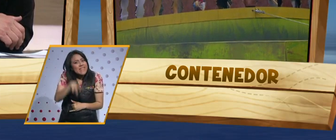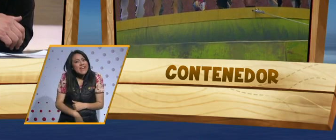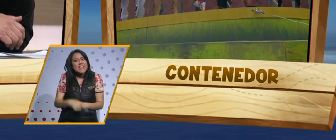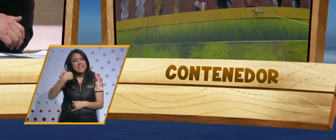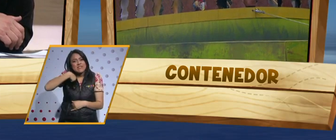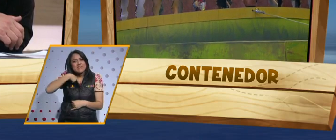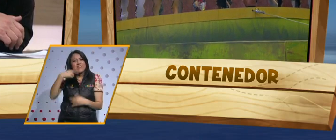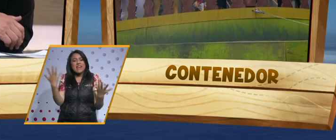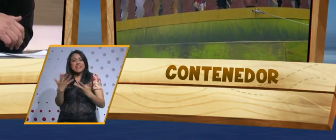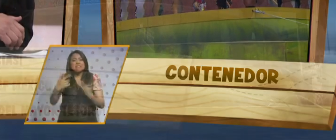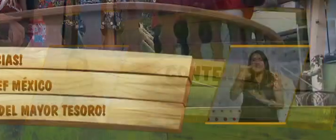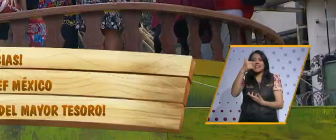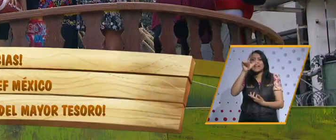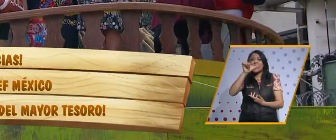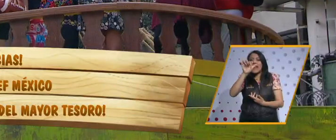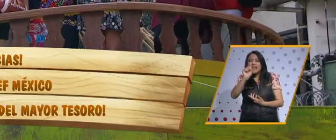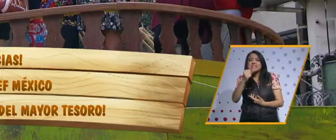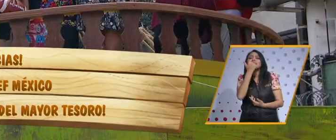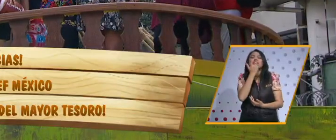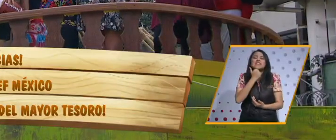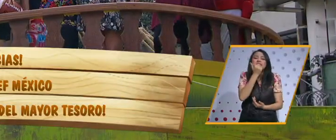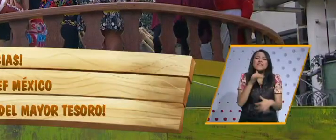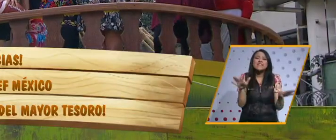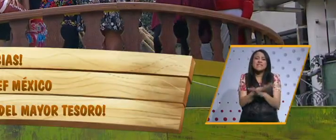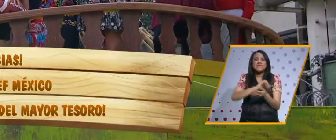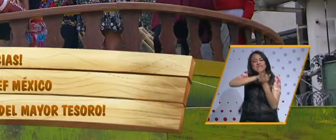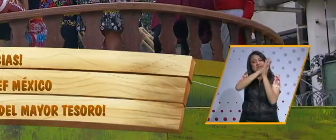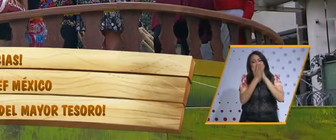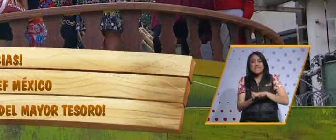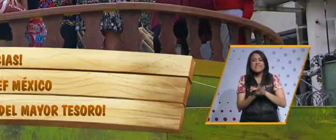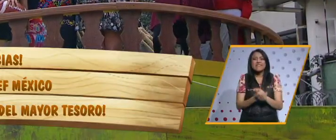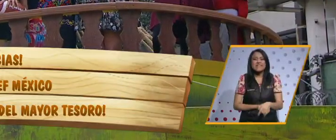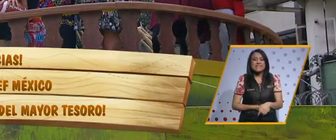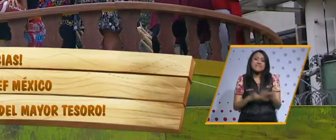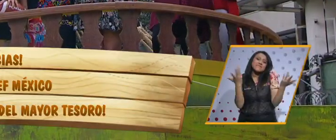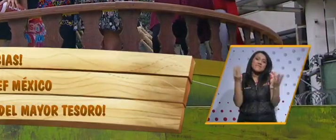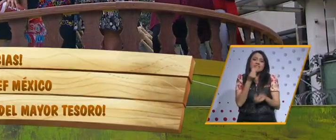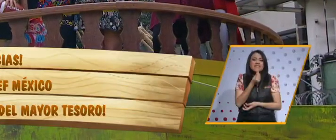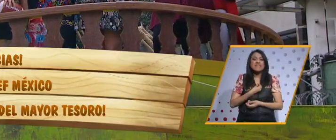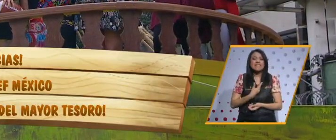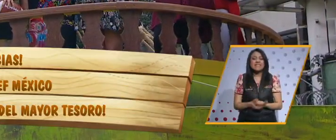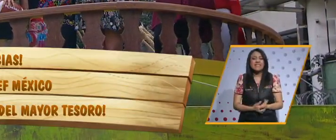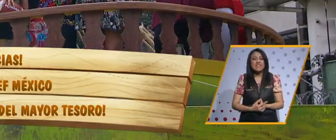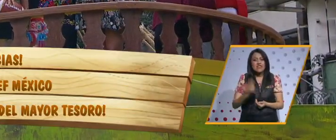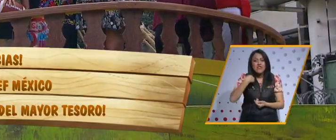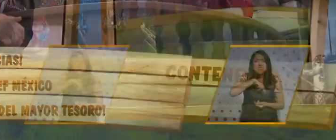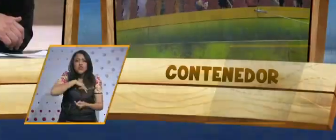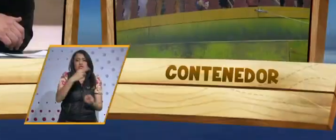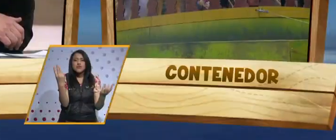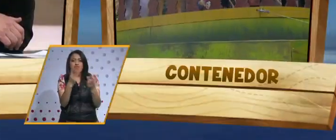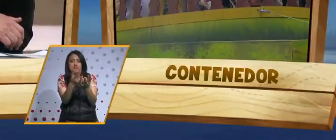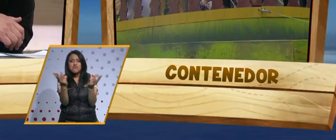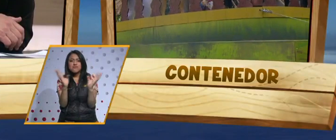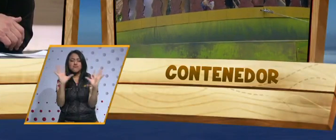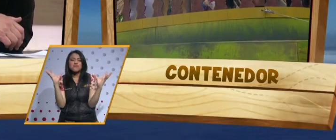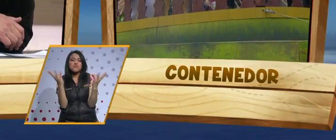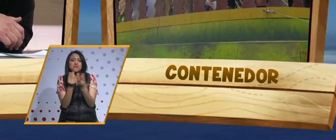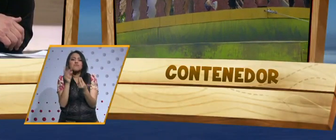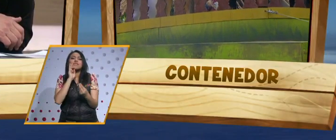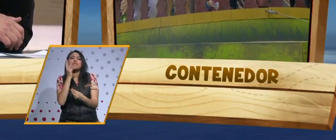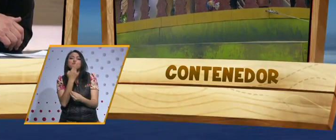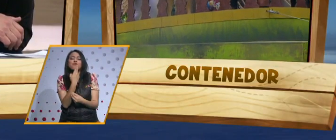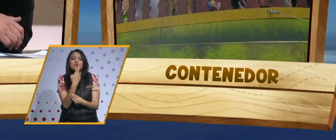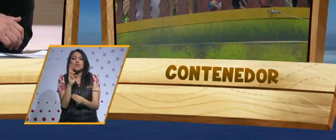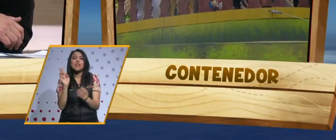azúcar glass. Sí, no. Hay que hacer las cosas así. Pero, oigan, tenemos que organizar una comidita sin tanta prisa porque